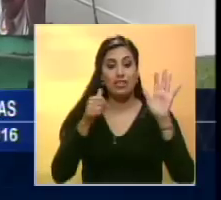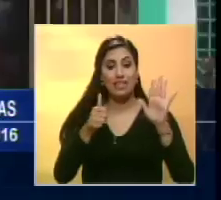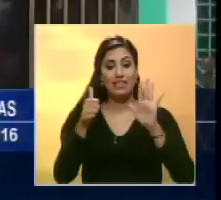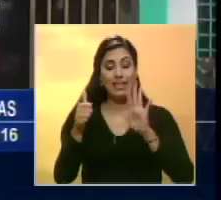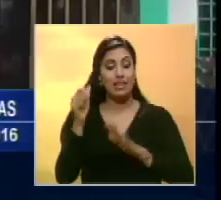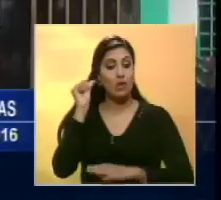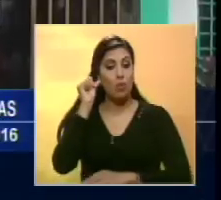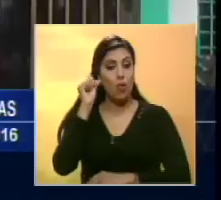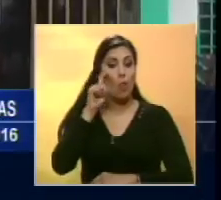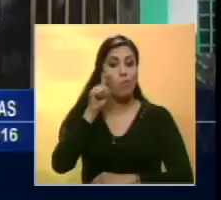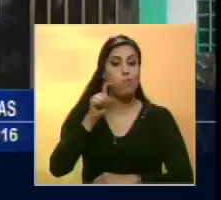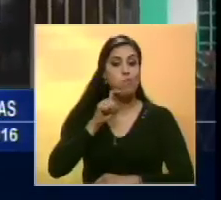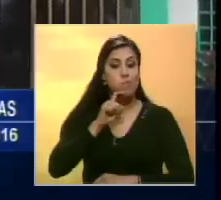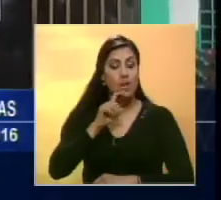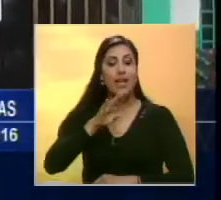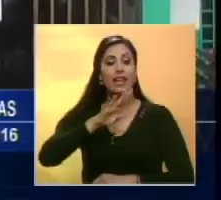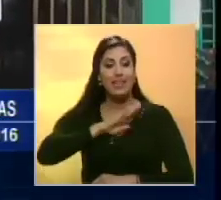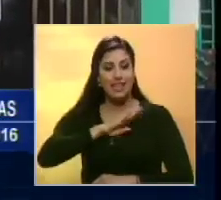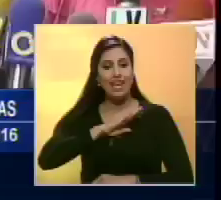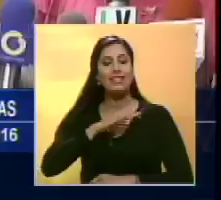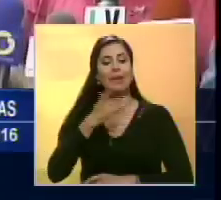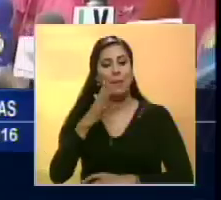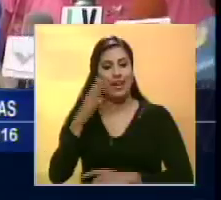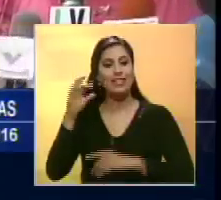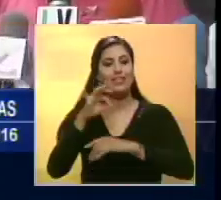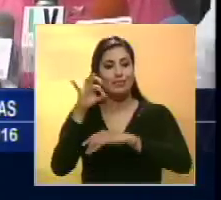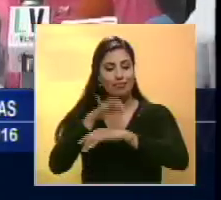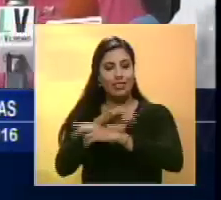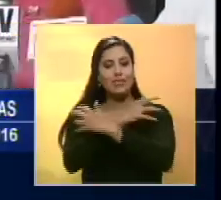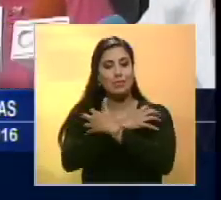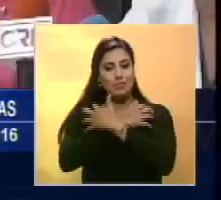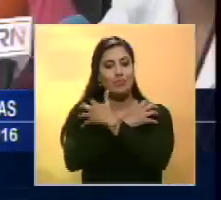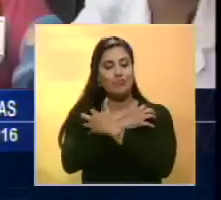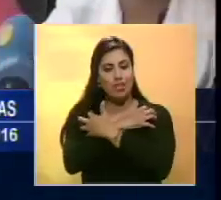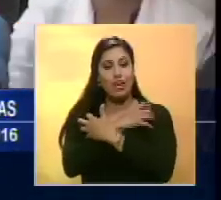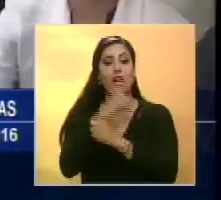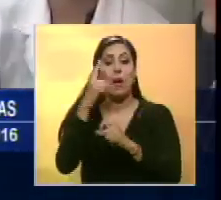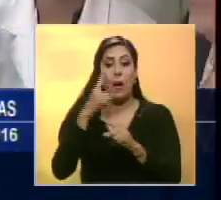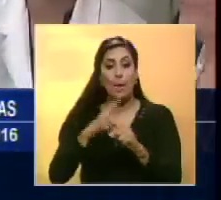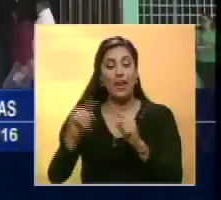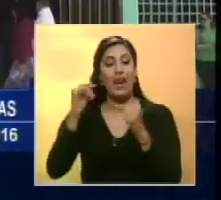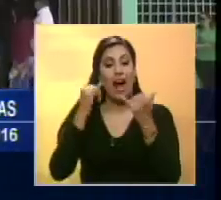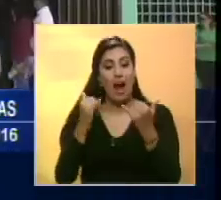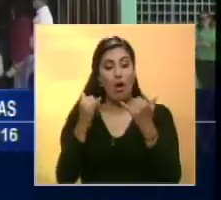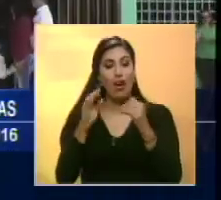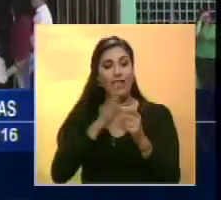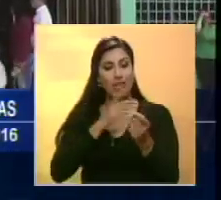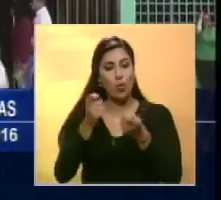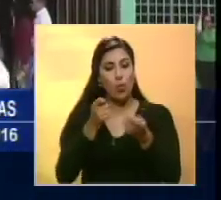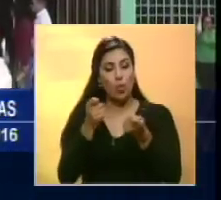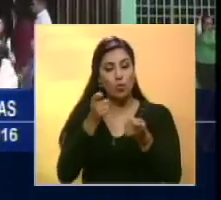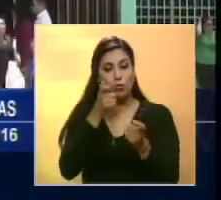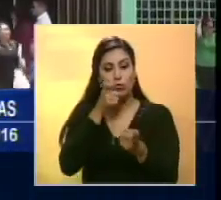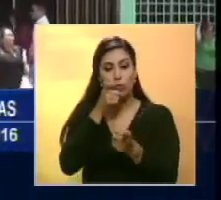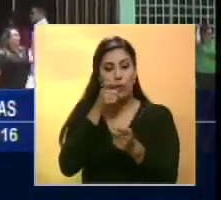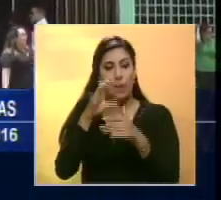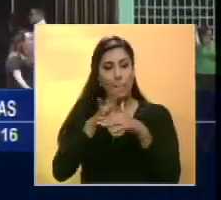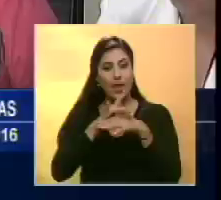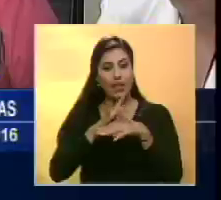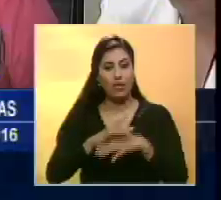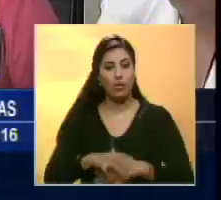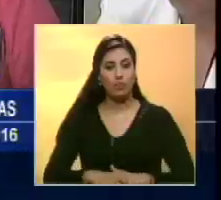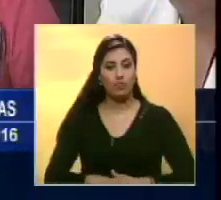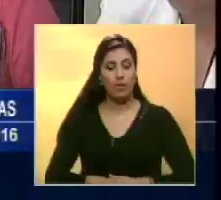en estado de gestación presentan la sintomatología correspondiente al virus y actualmente se encuentran bajo supervisión